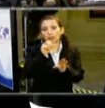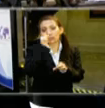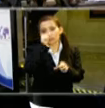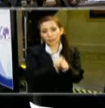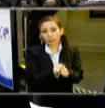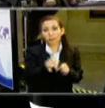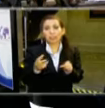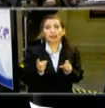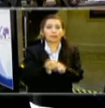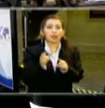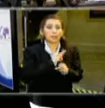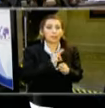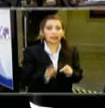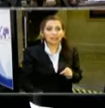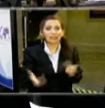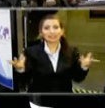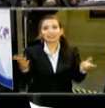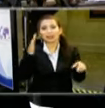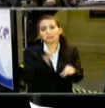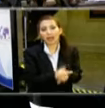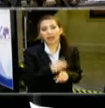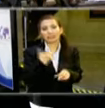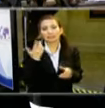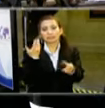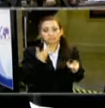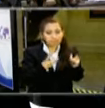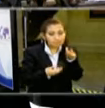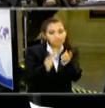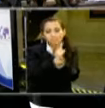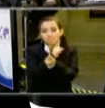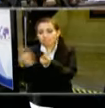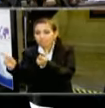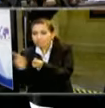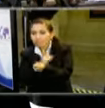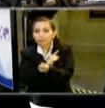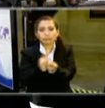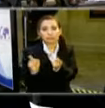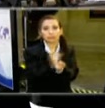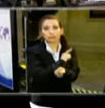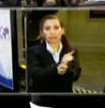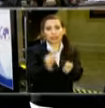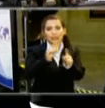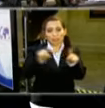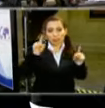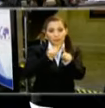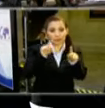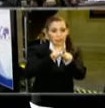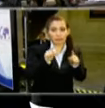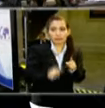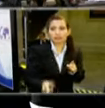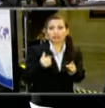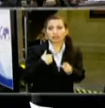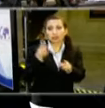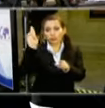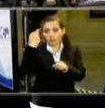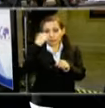donde se puede hacer muchísimo más con una mayor interacción entre las diferentes instituciones y las